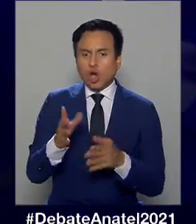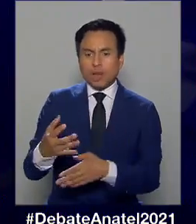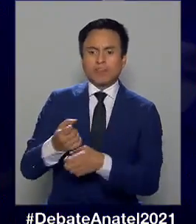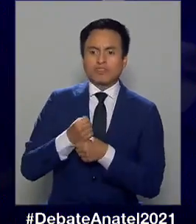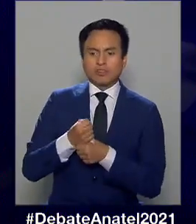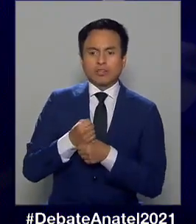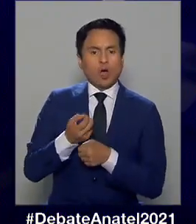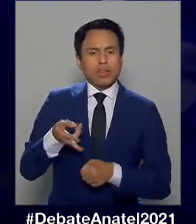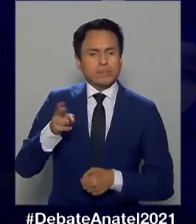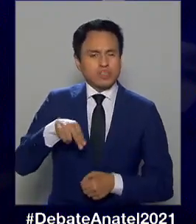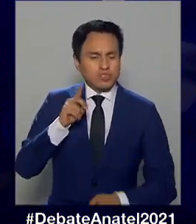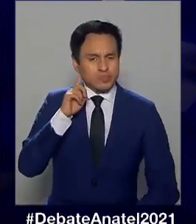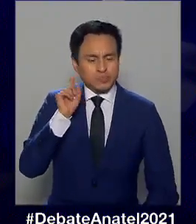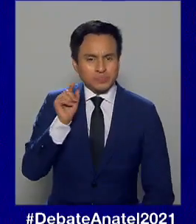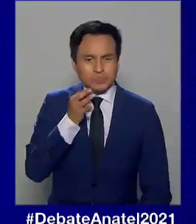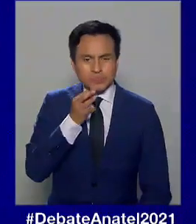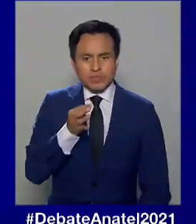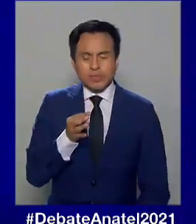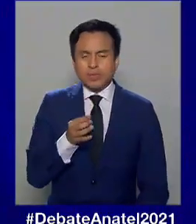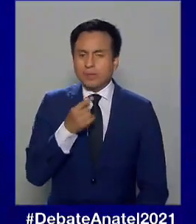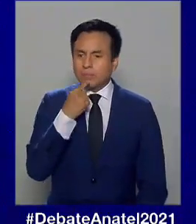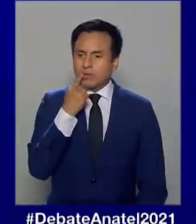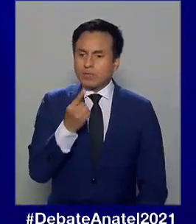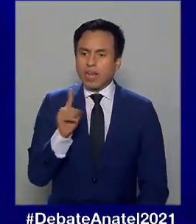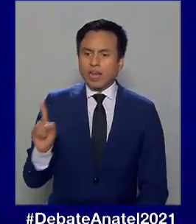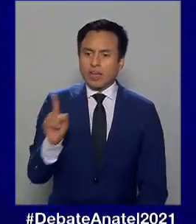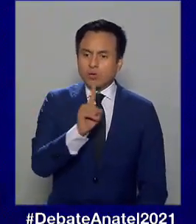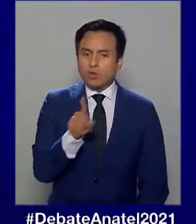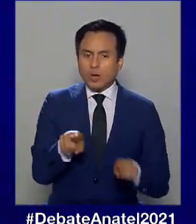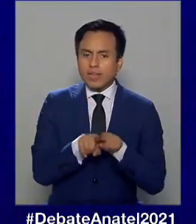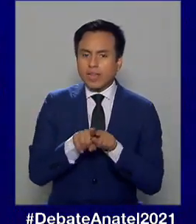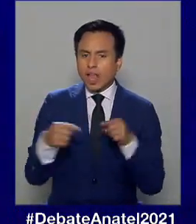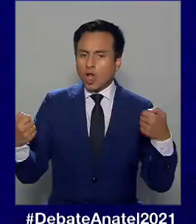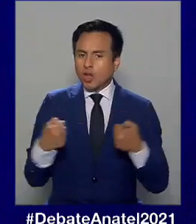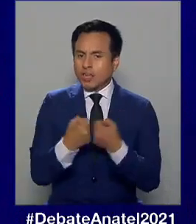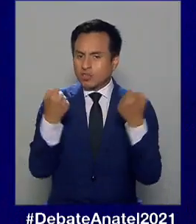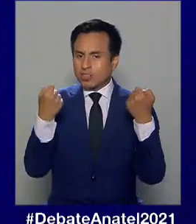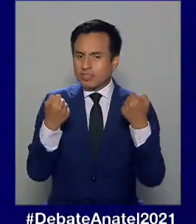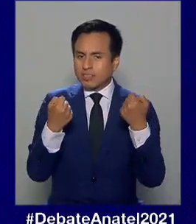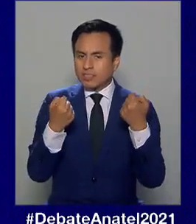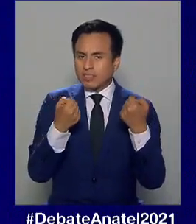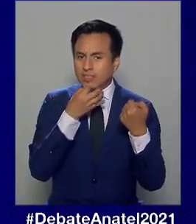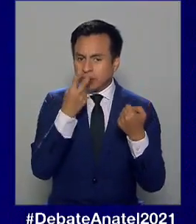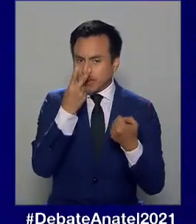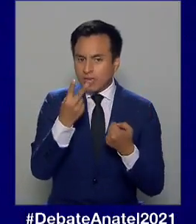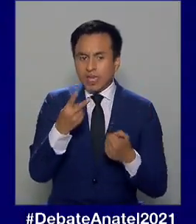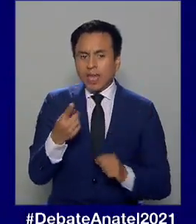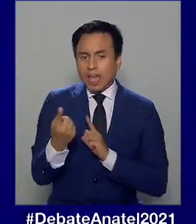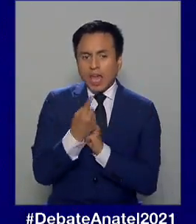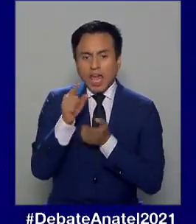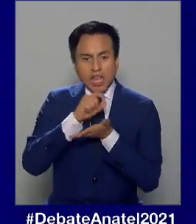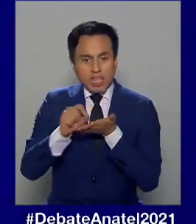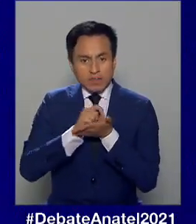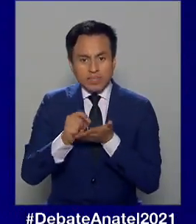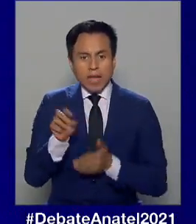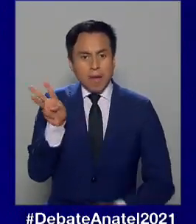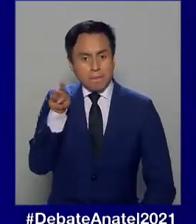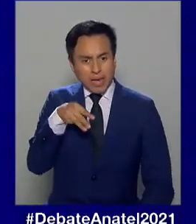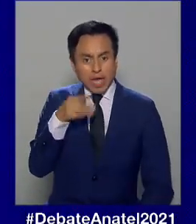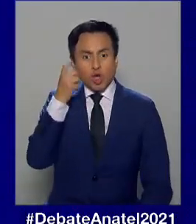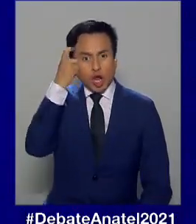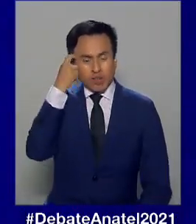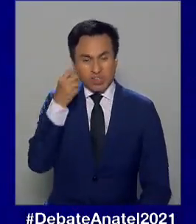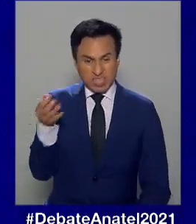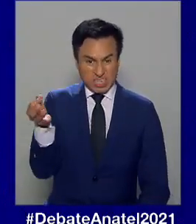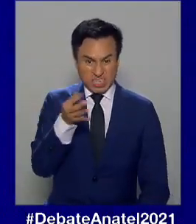Nos quedan pocos segundos y quiero plantearles una pregunta a cada uno. A propósito de contradicciones, Gabriel, lo vi en una entrevista, creo que era en el Mega,